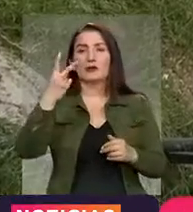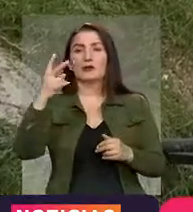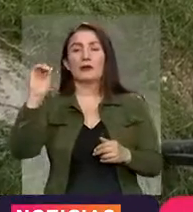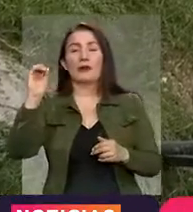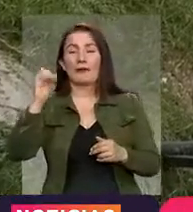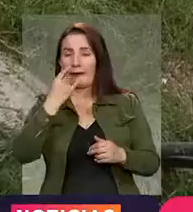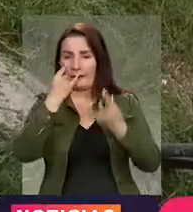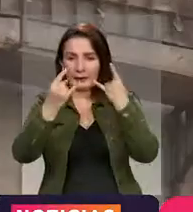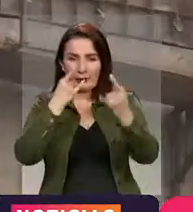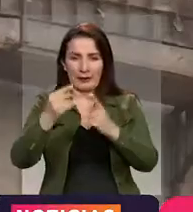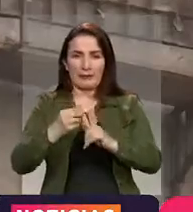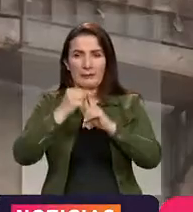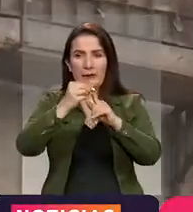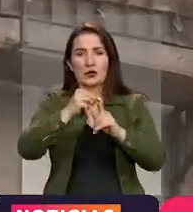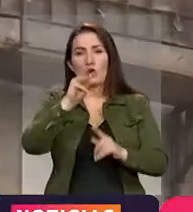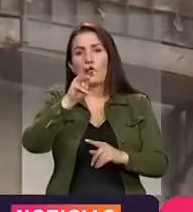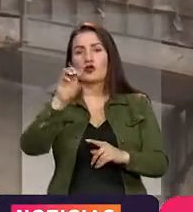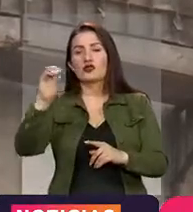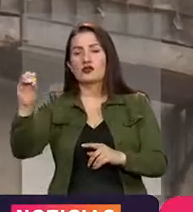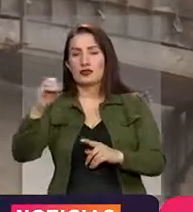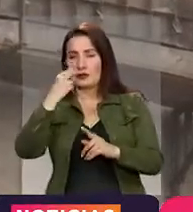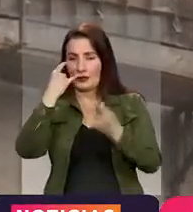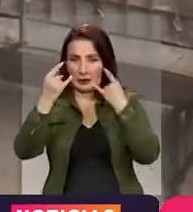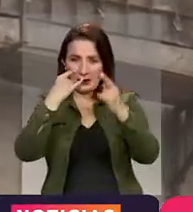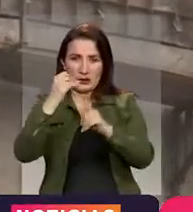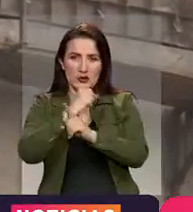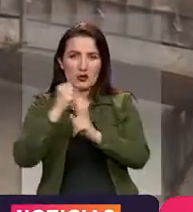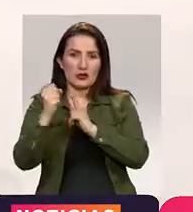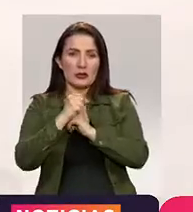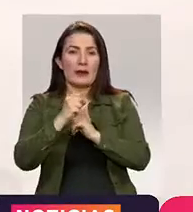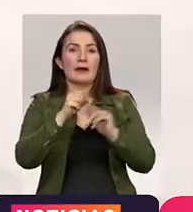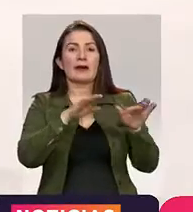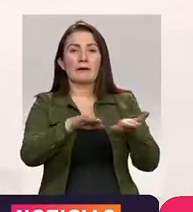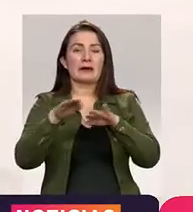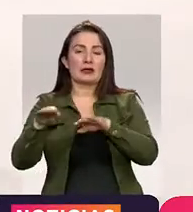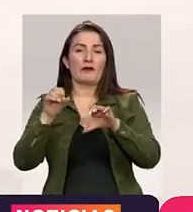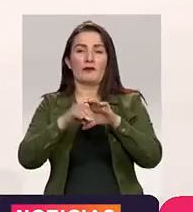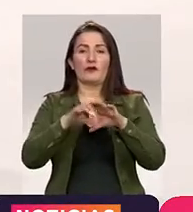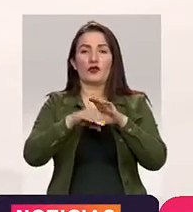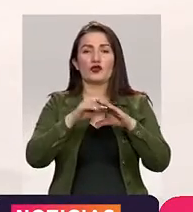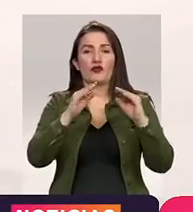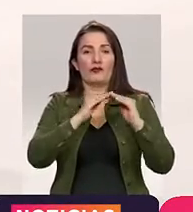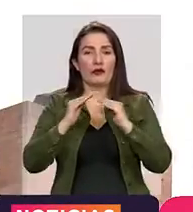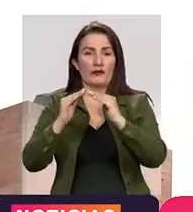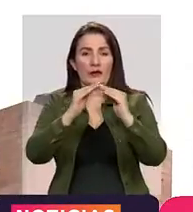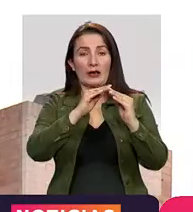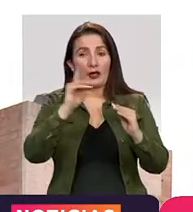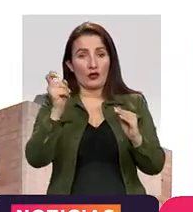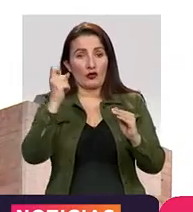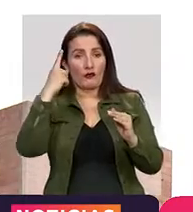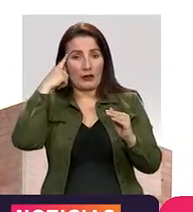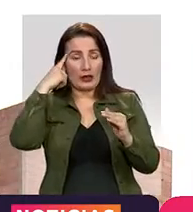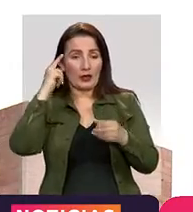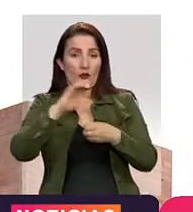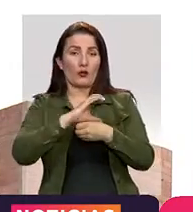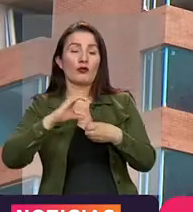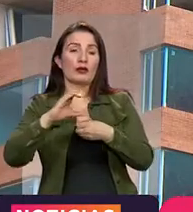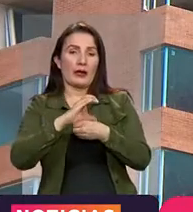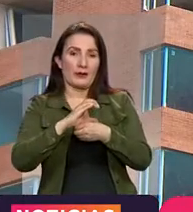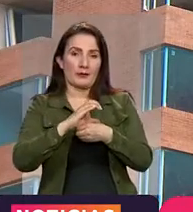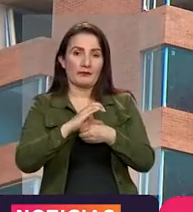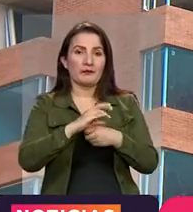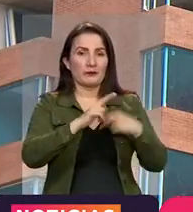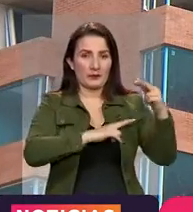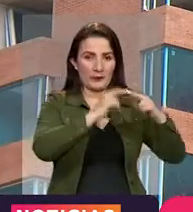interés prioritario y 800 de interés social, con la asistencia de representantes del Fondo Nacional de Vivienda, la Gobernación de Cundinamarca y de